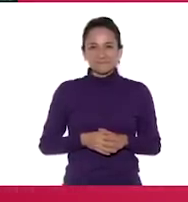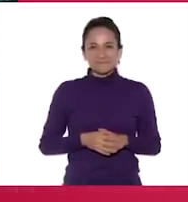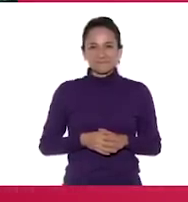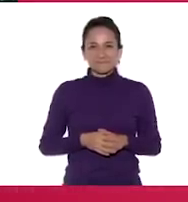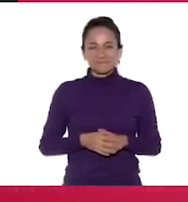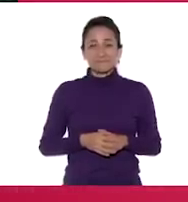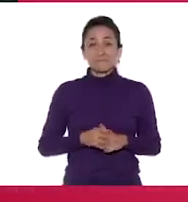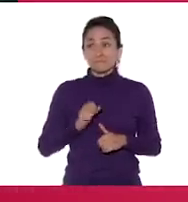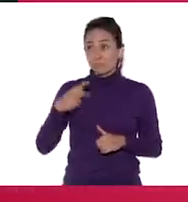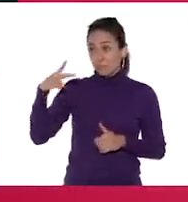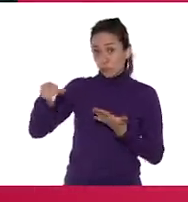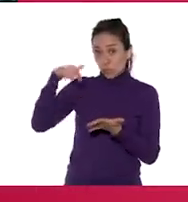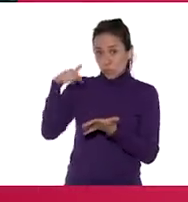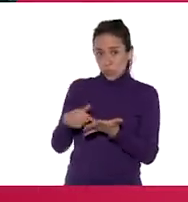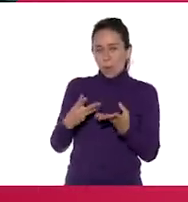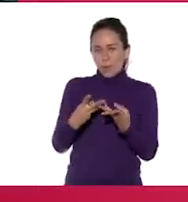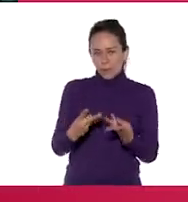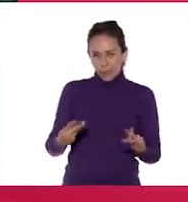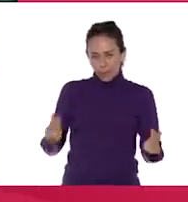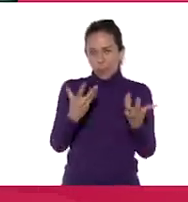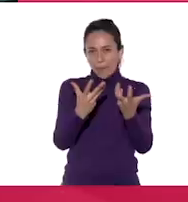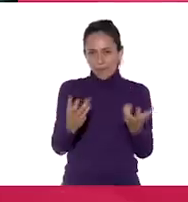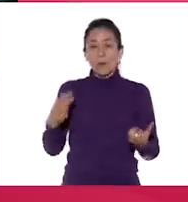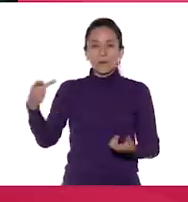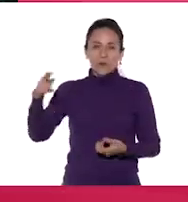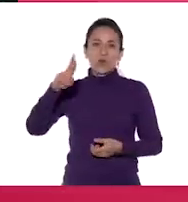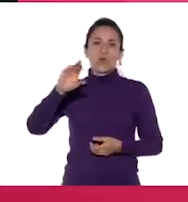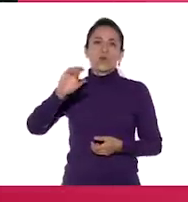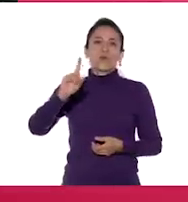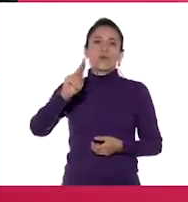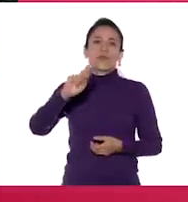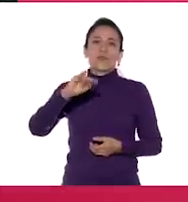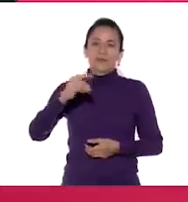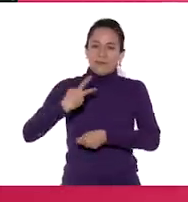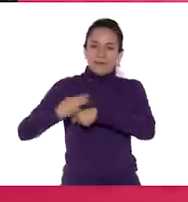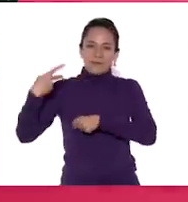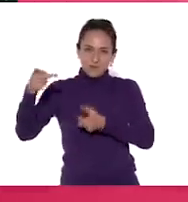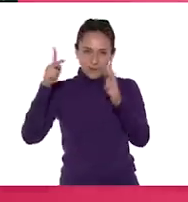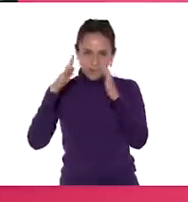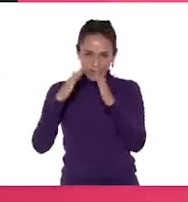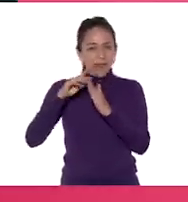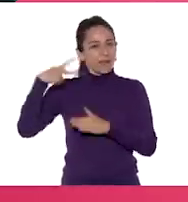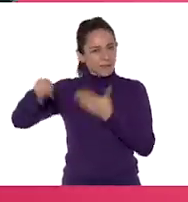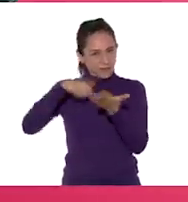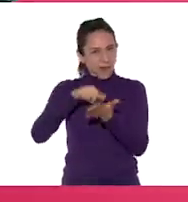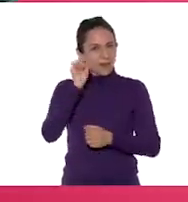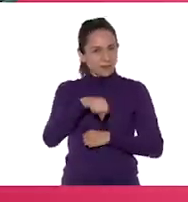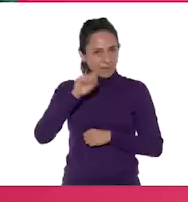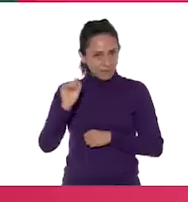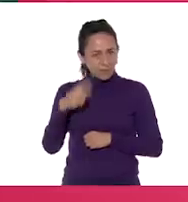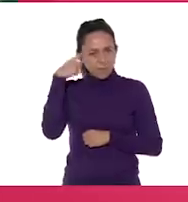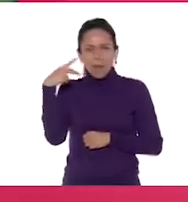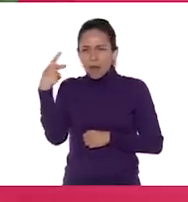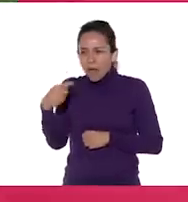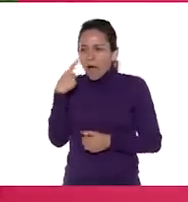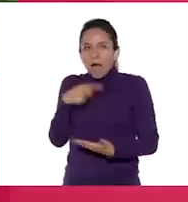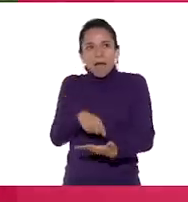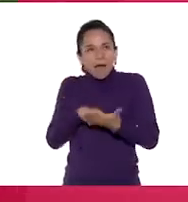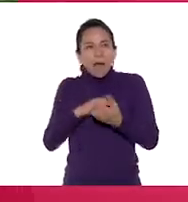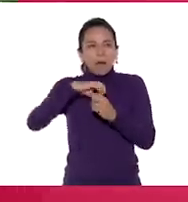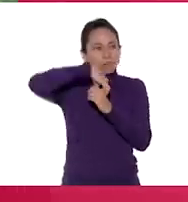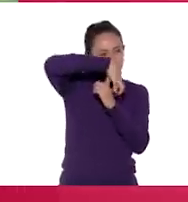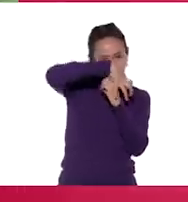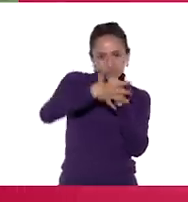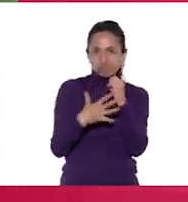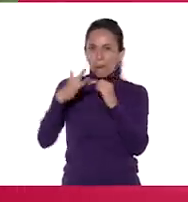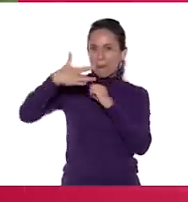Después del desierto, Rodrigo me invita a su casa en Saltillo para enseñarme su invernadero de cactus, algunos de los cuales solo crecen